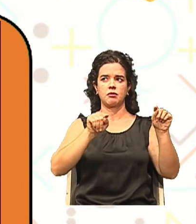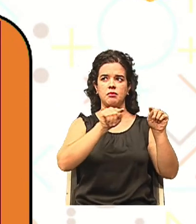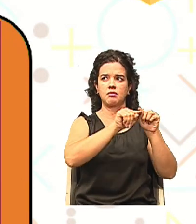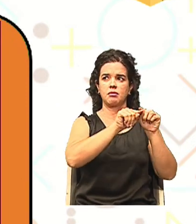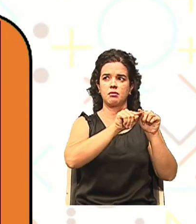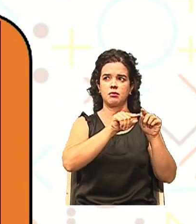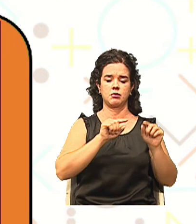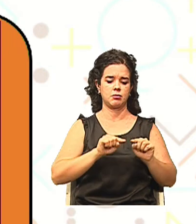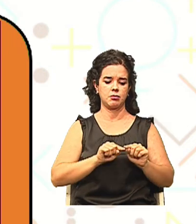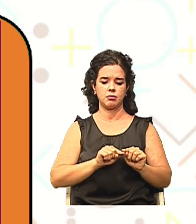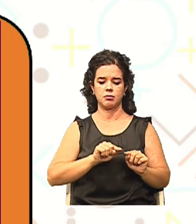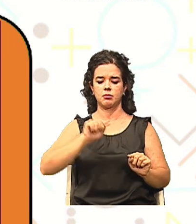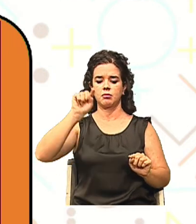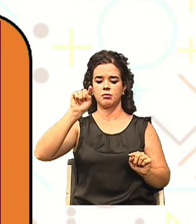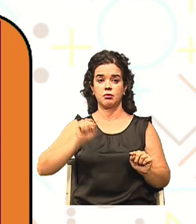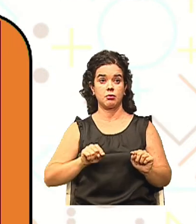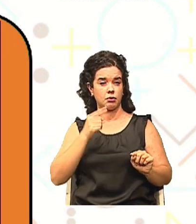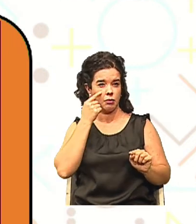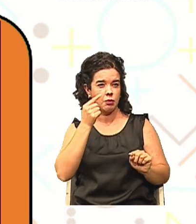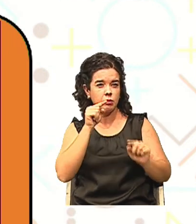Observas el ángulo recto.